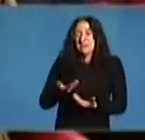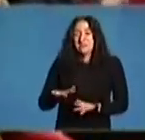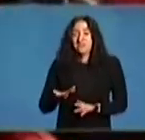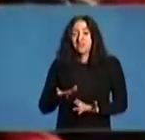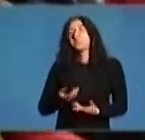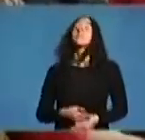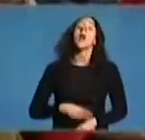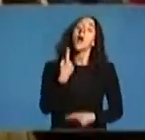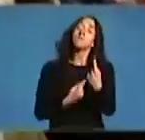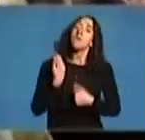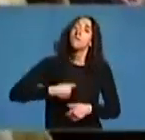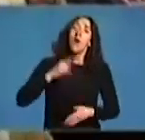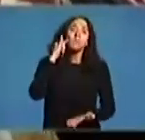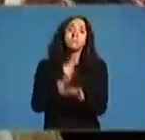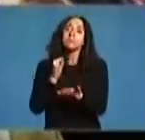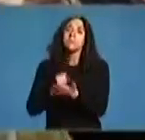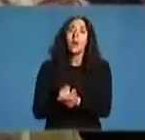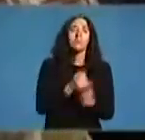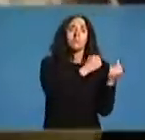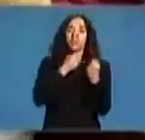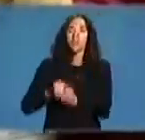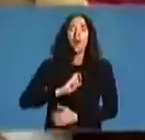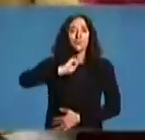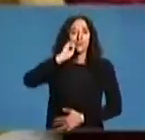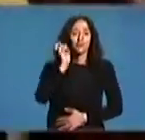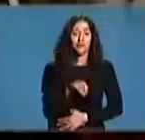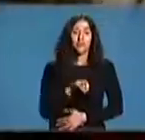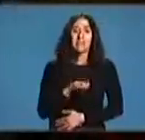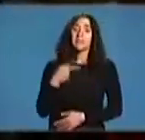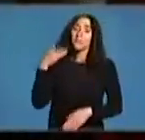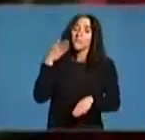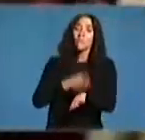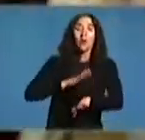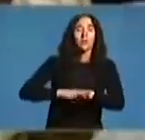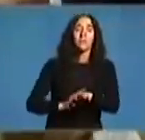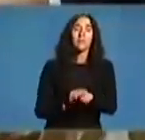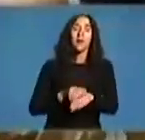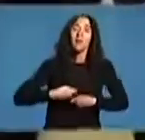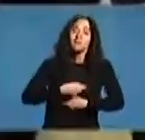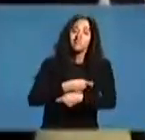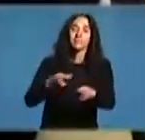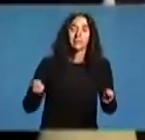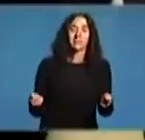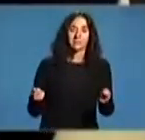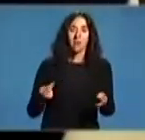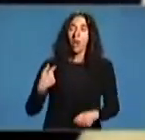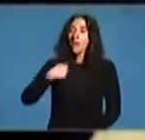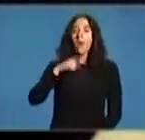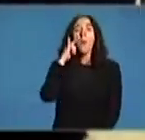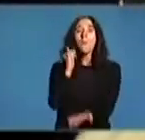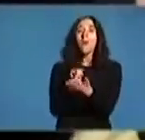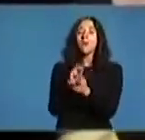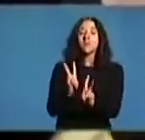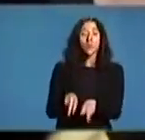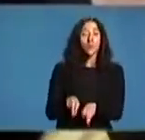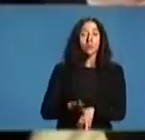vayase a probaron productores e autoridades saíron das paredes institucionais para chegar a exquisita froita a xente. Nunca as provei,